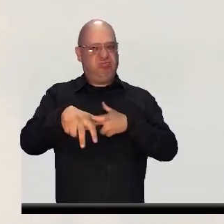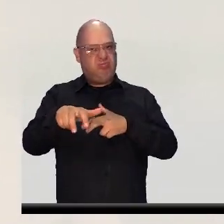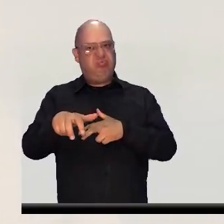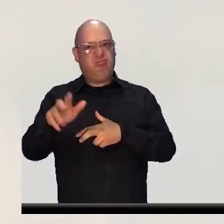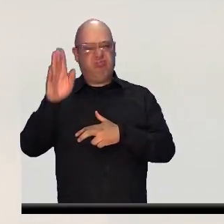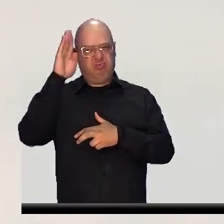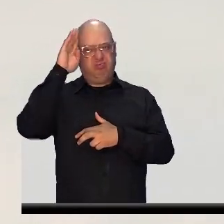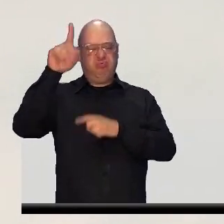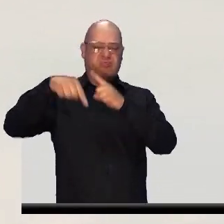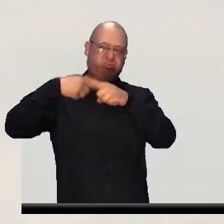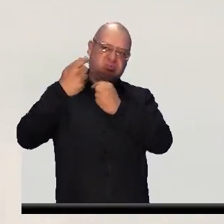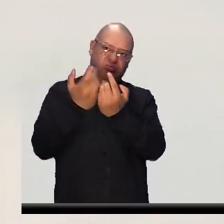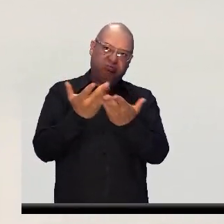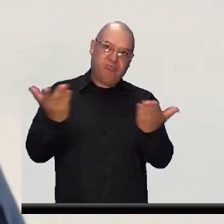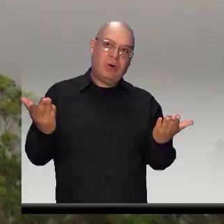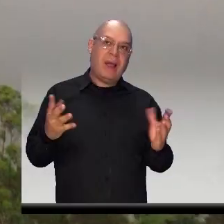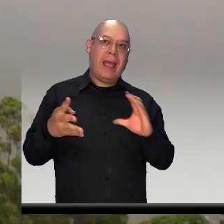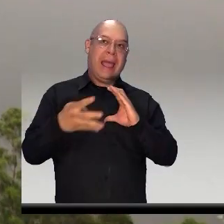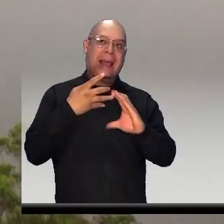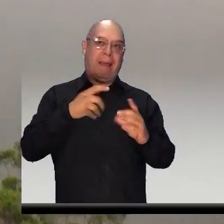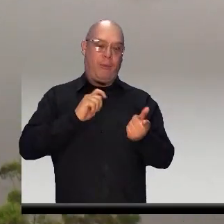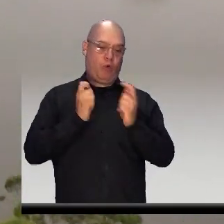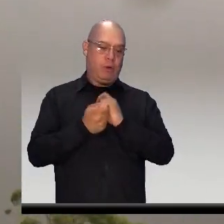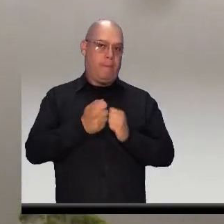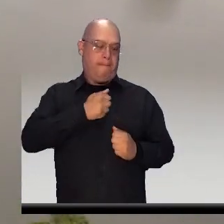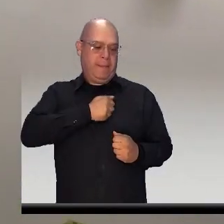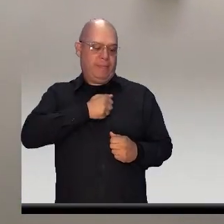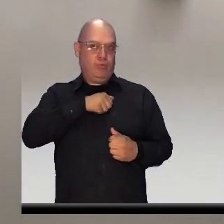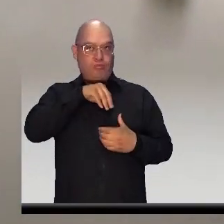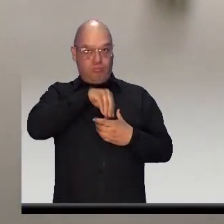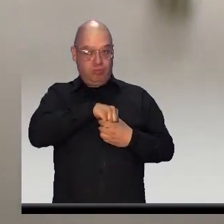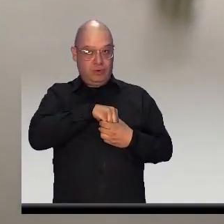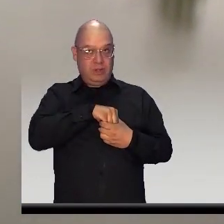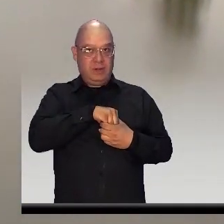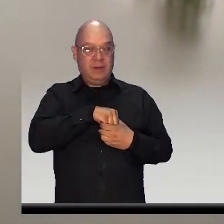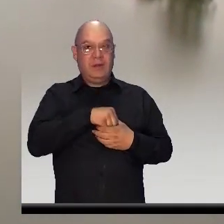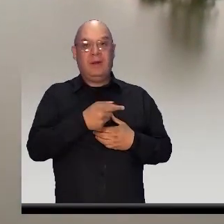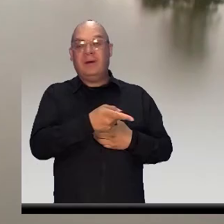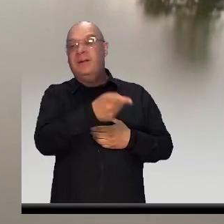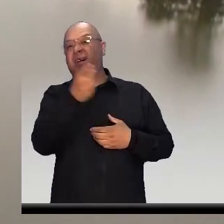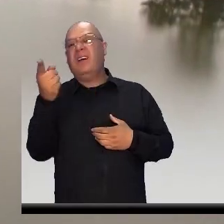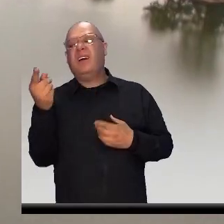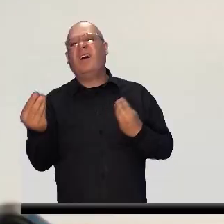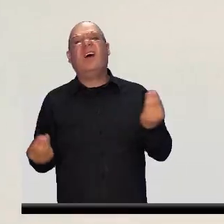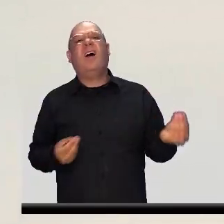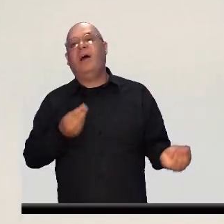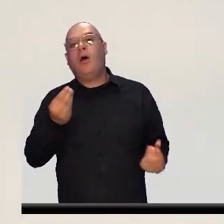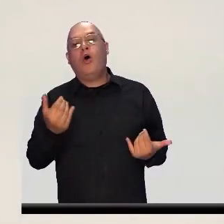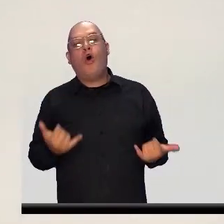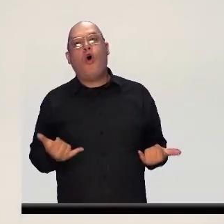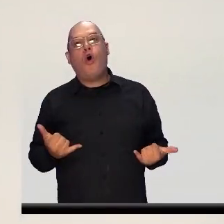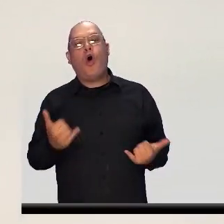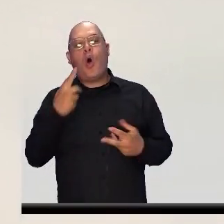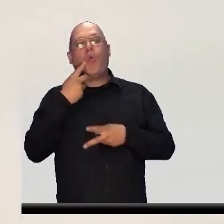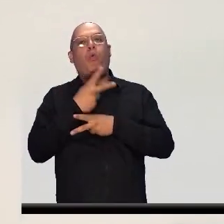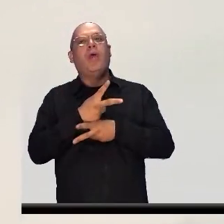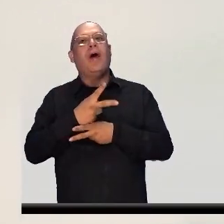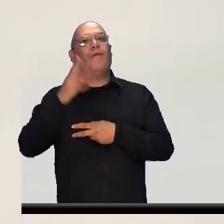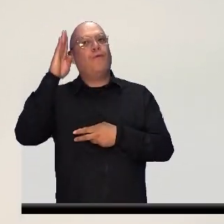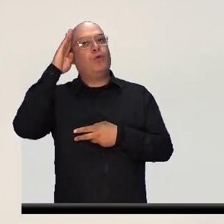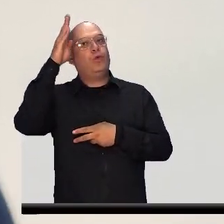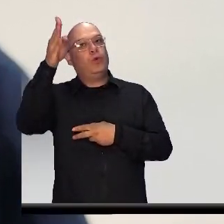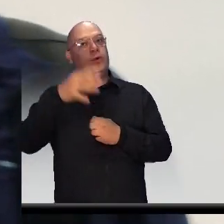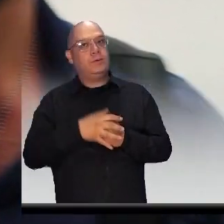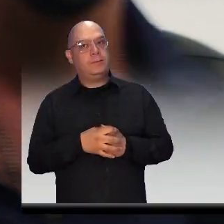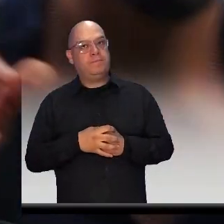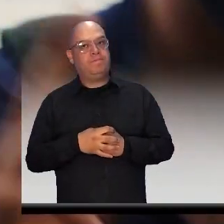generaciones, el cambio empieza desde acá. Así que, ¿qué están dispuestos a hacer hoy para proteger nuestro mañana? Ahí les dejo